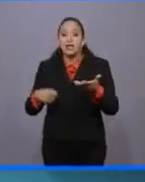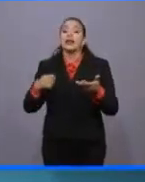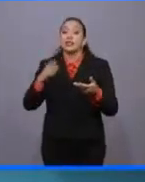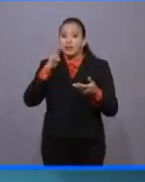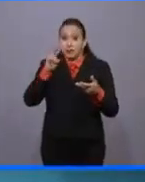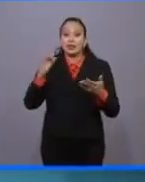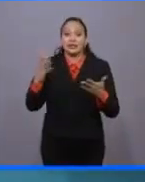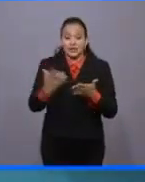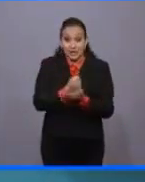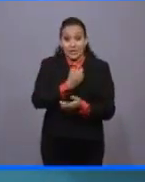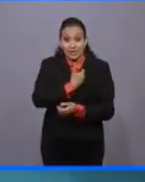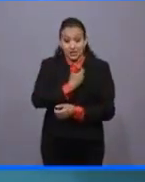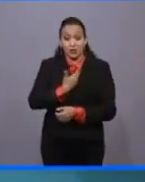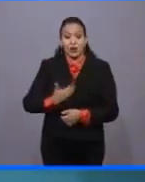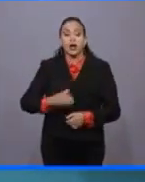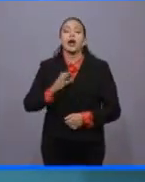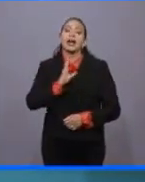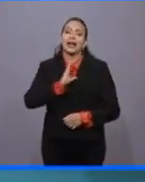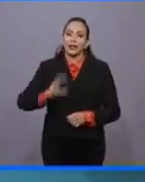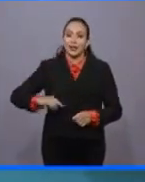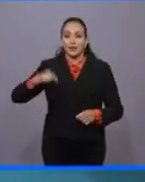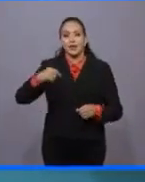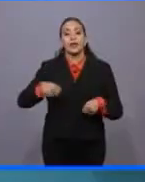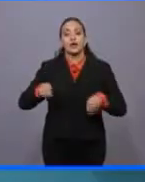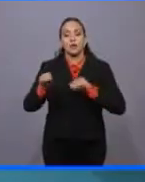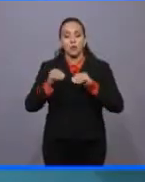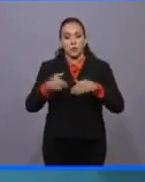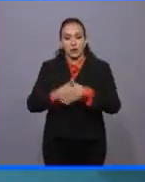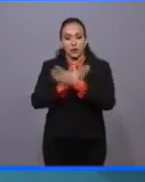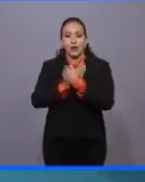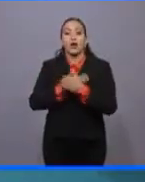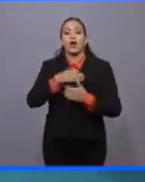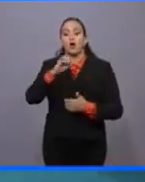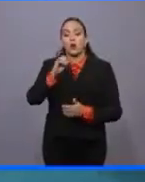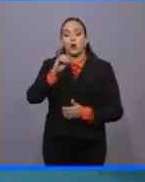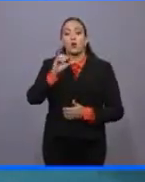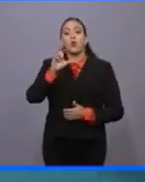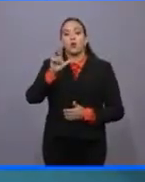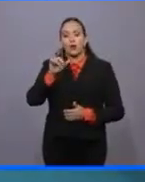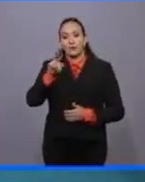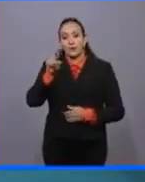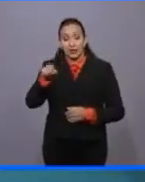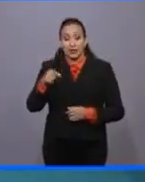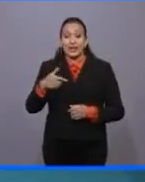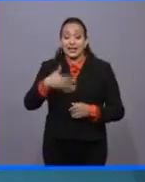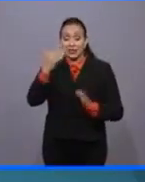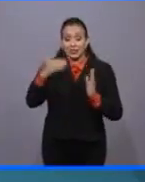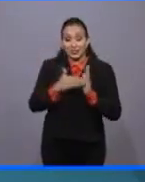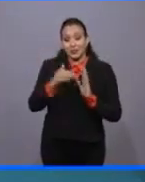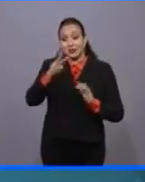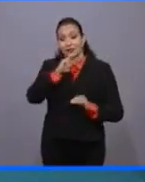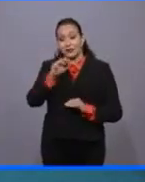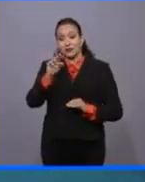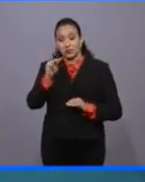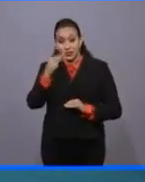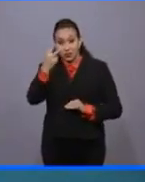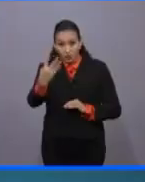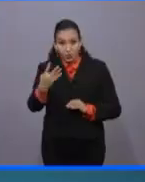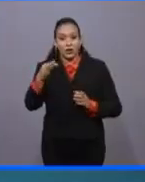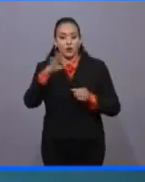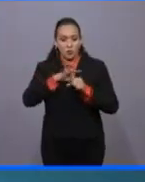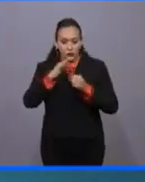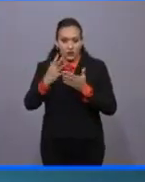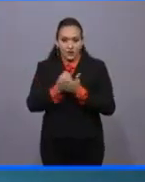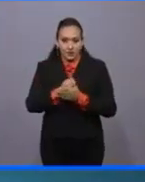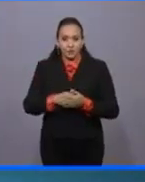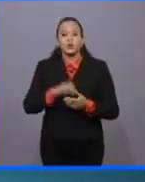el triunfo del candidato de Movimiento Ciudadano, Emilio Olvera, quien obtuvo 15,384 votos,